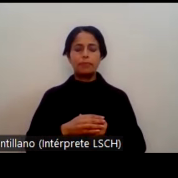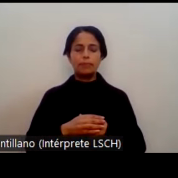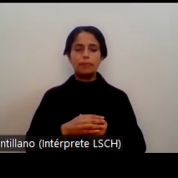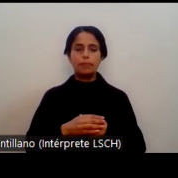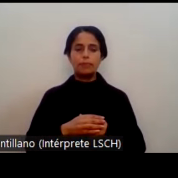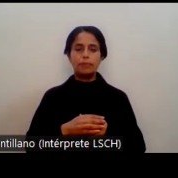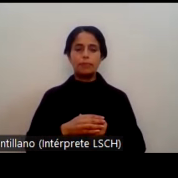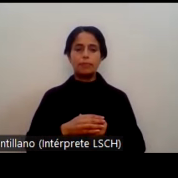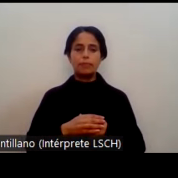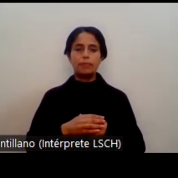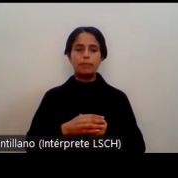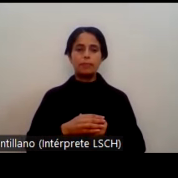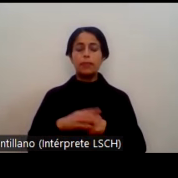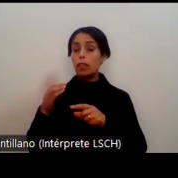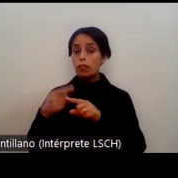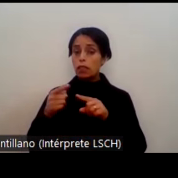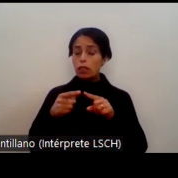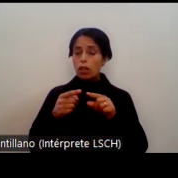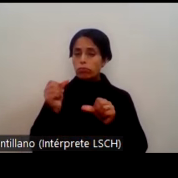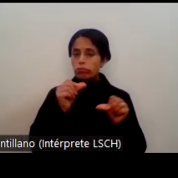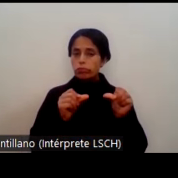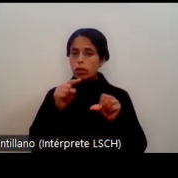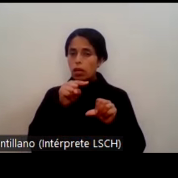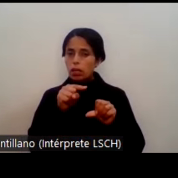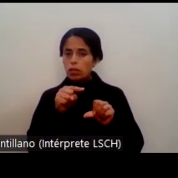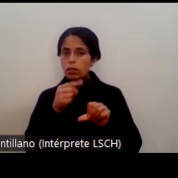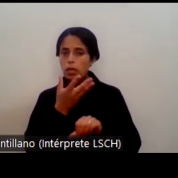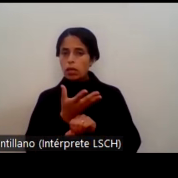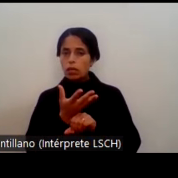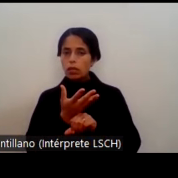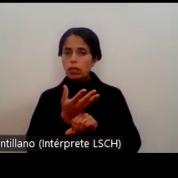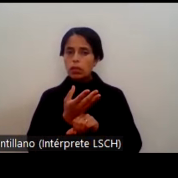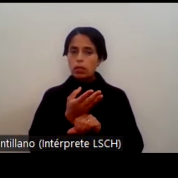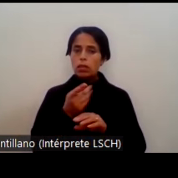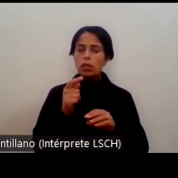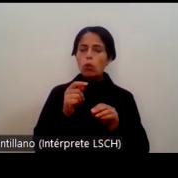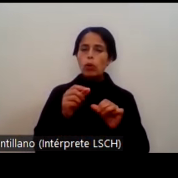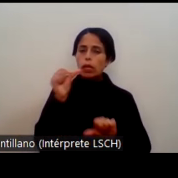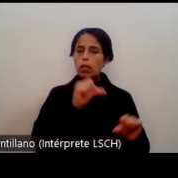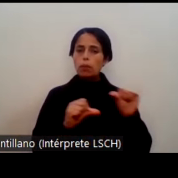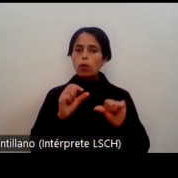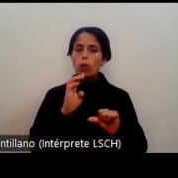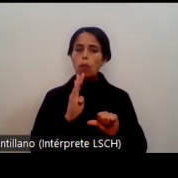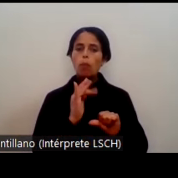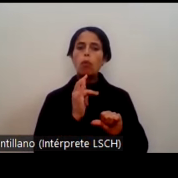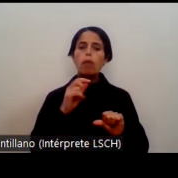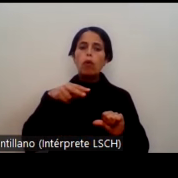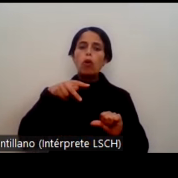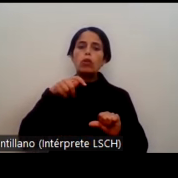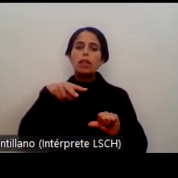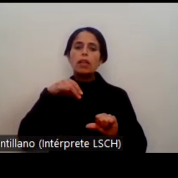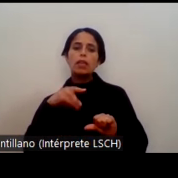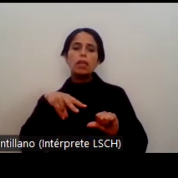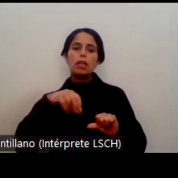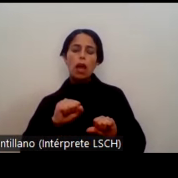La variedad Seville tiene característicamente un compuesto químico que se llama bufotenina y